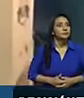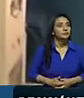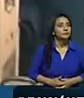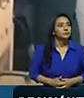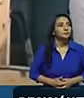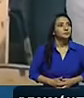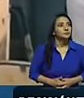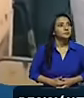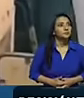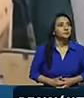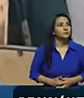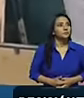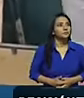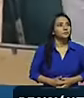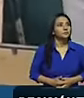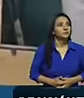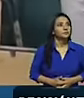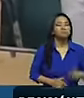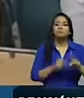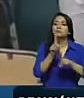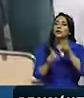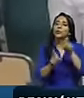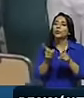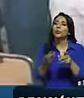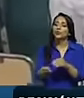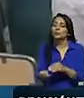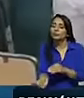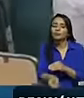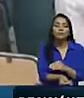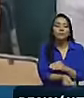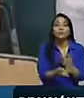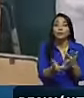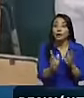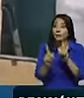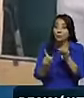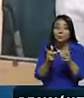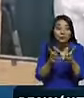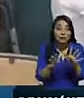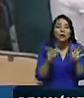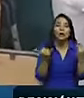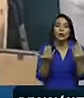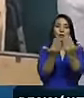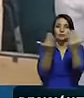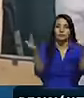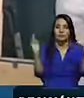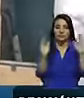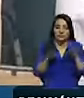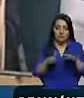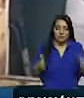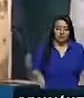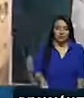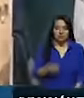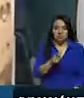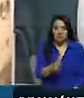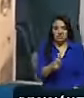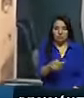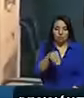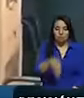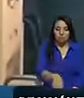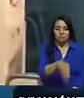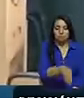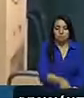está preguntando dónde ubicar las papeletas ahora los biombos están Unidos con las